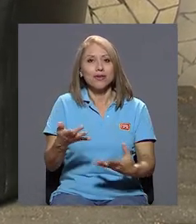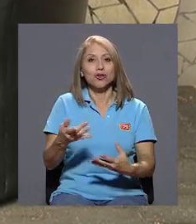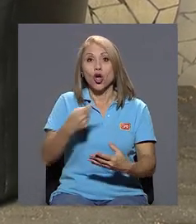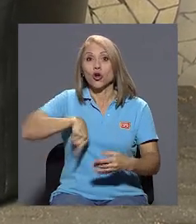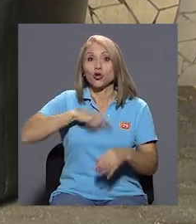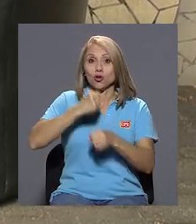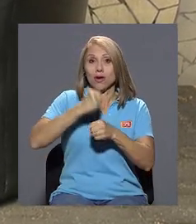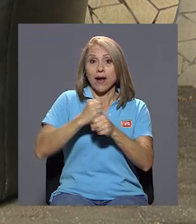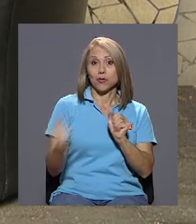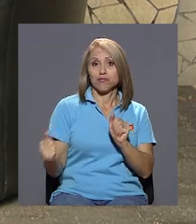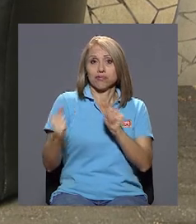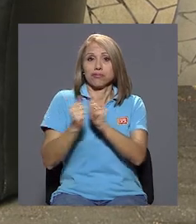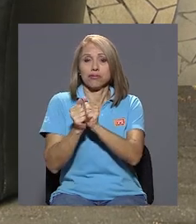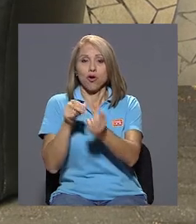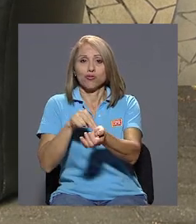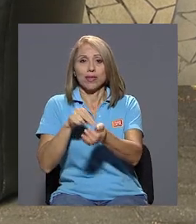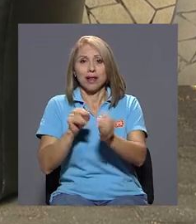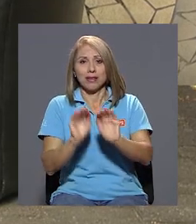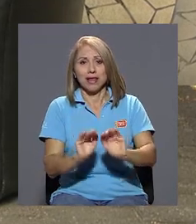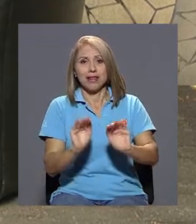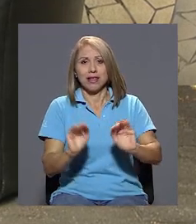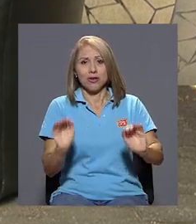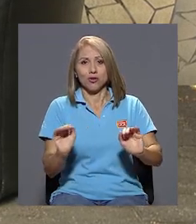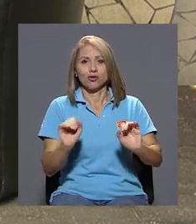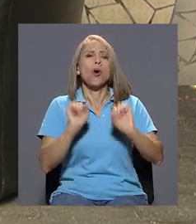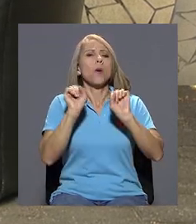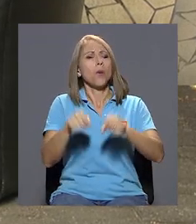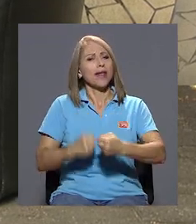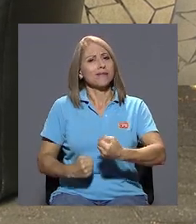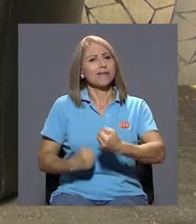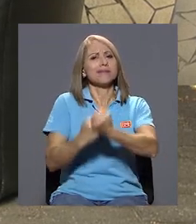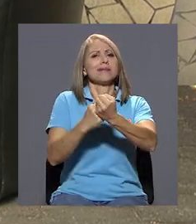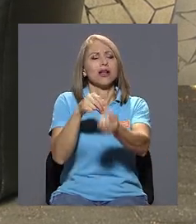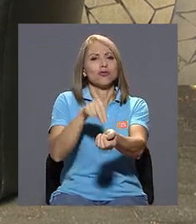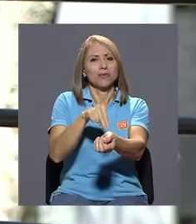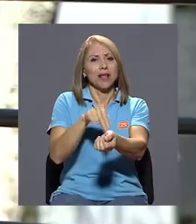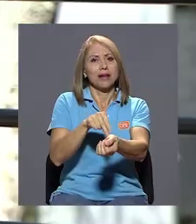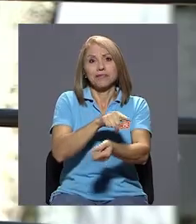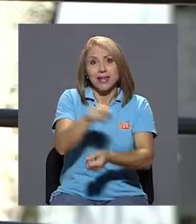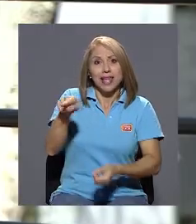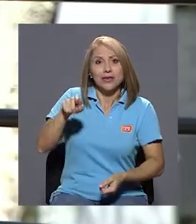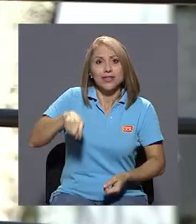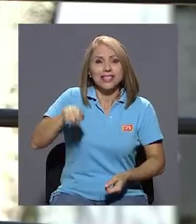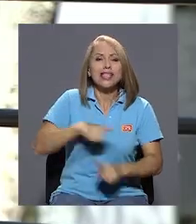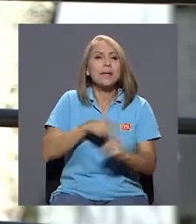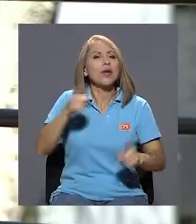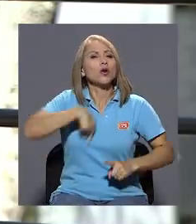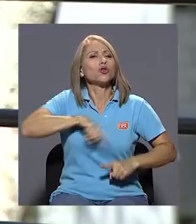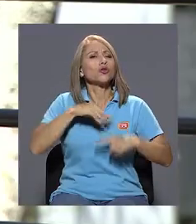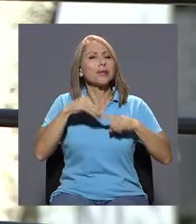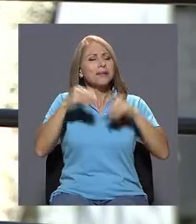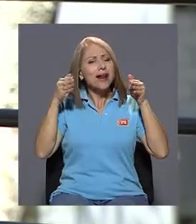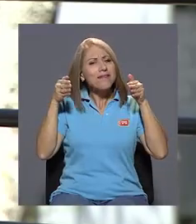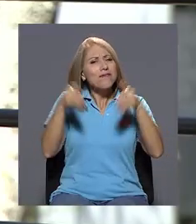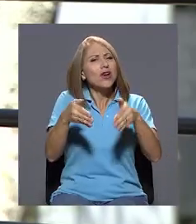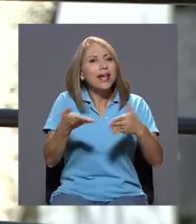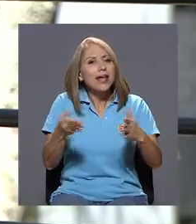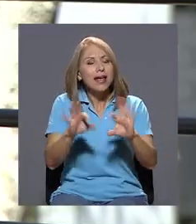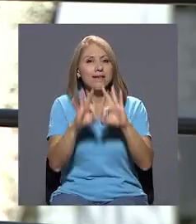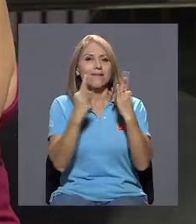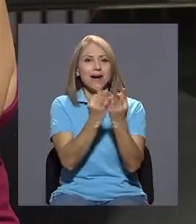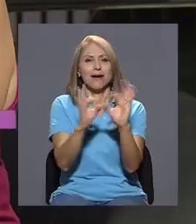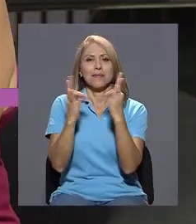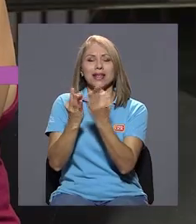con el hospital de niños, poder brindar todo ese soporte al hospital que ellos necesiten, pero nuestro enfoque principal son las familias.